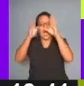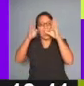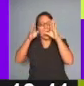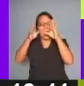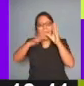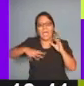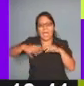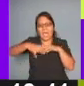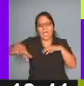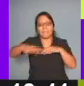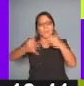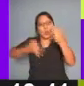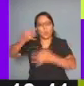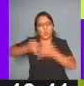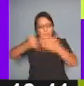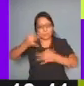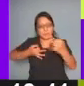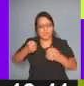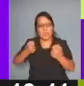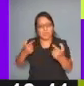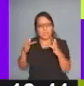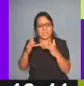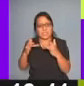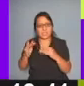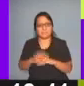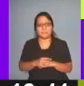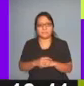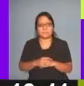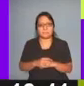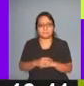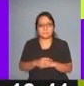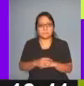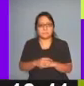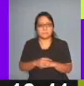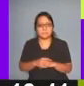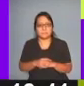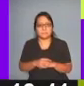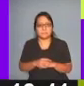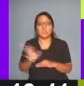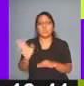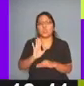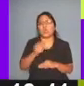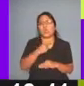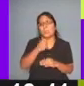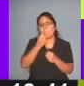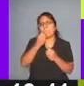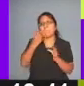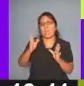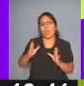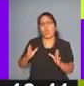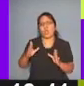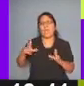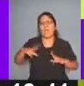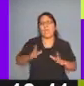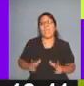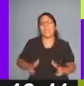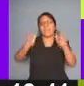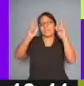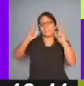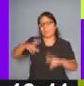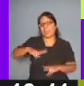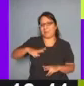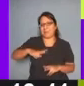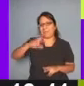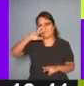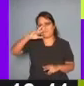las falencias que tienen todos, porque todos querrían tener un mejor edificio, más personal, pero